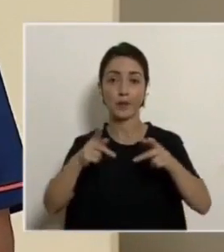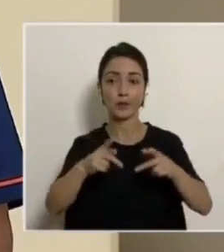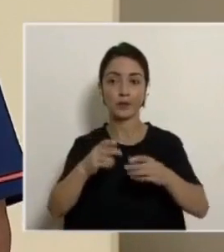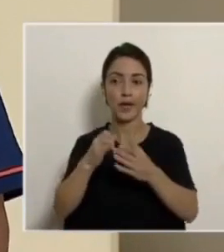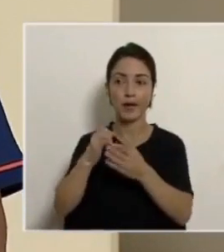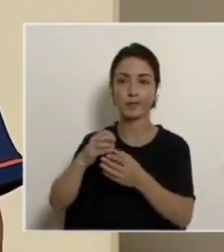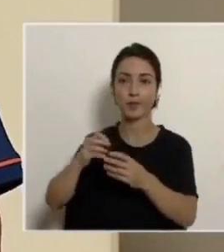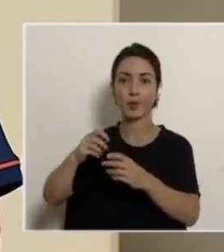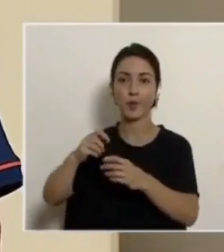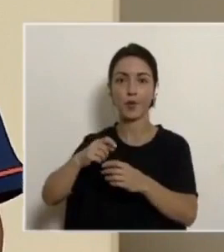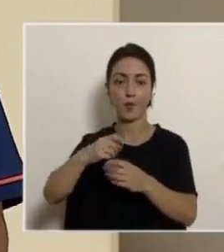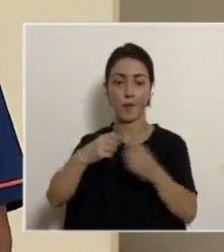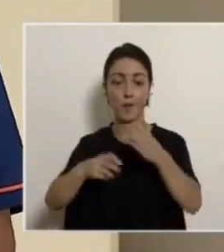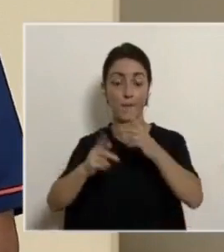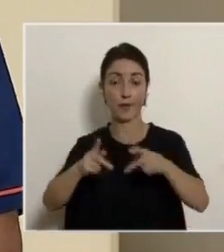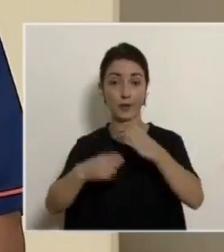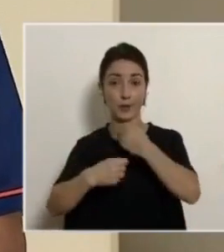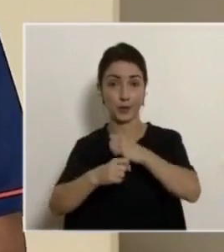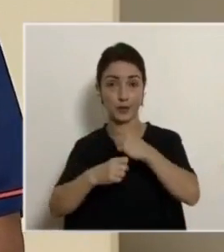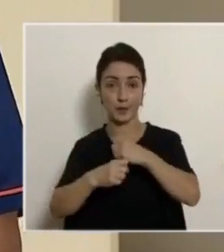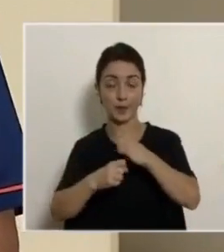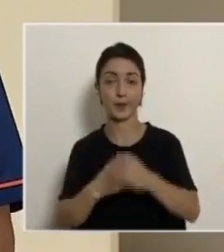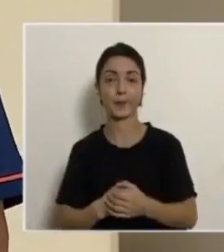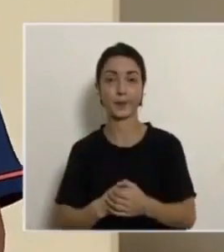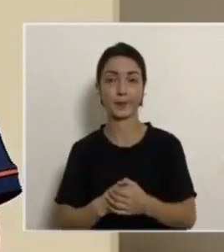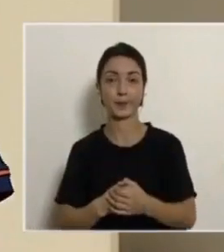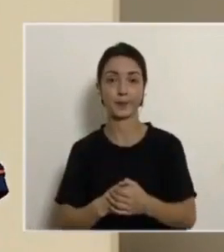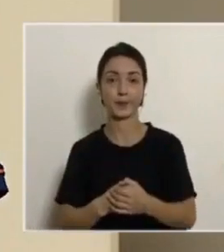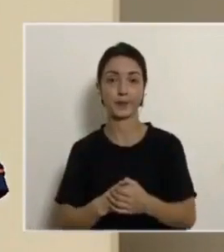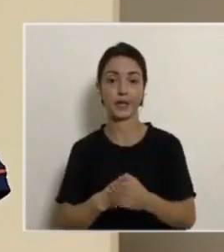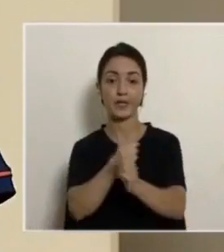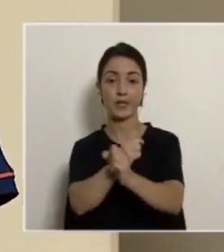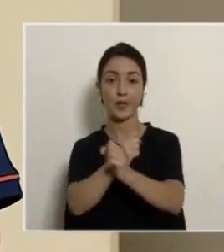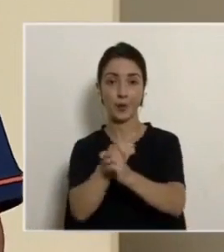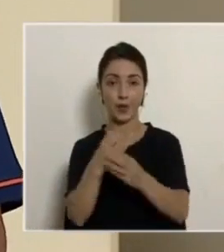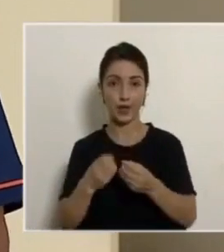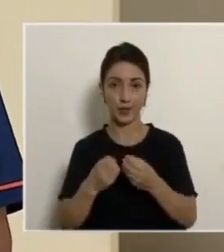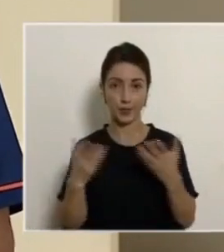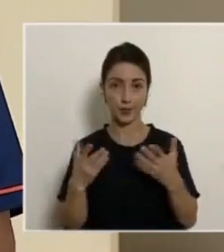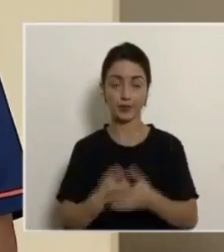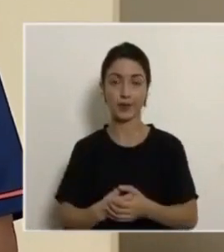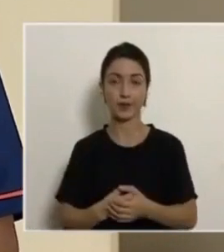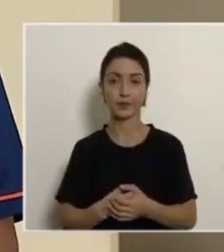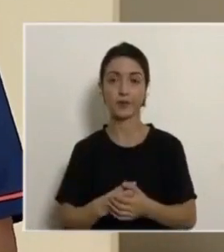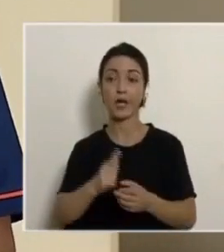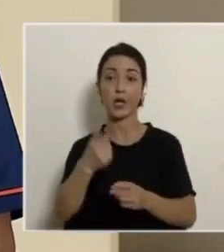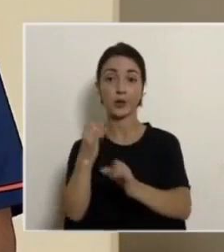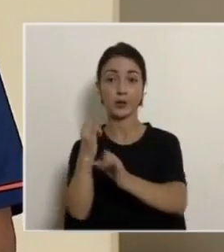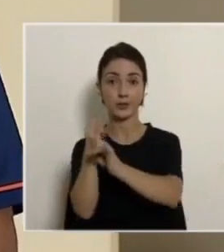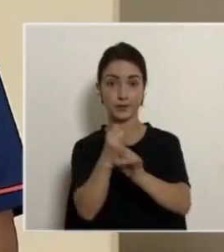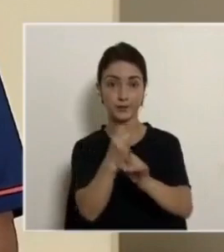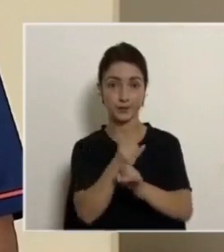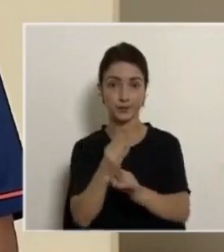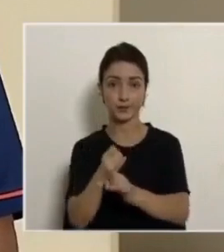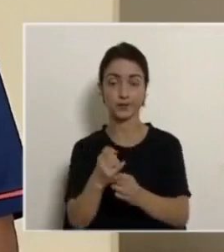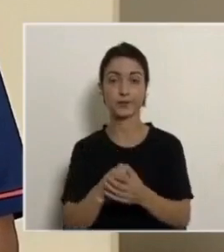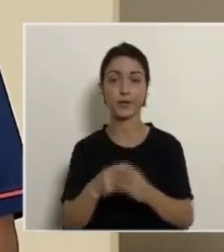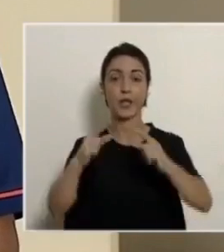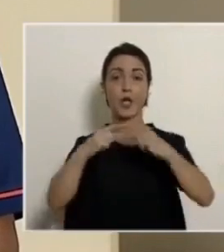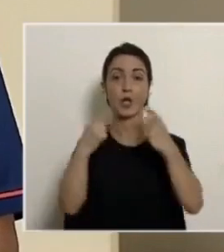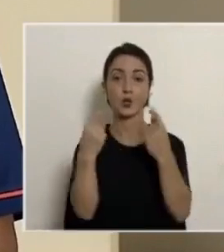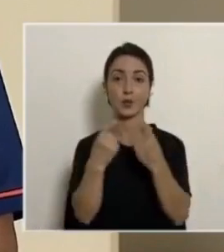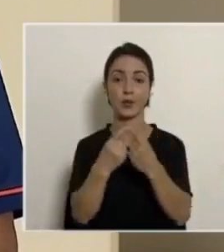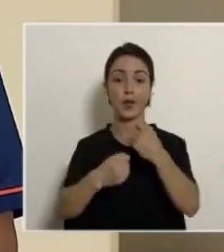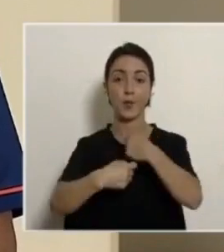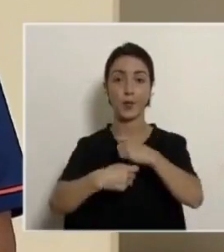municipales, personal del Ministerio de Seguridad Pública y representantes de otras instituciones, de los comités municipales